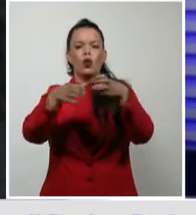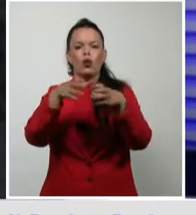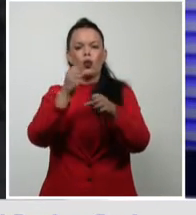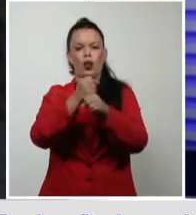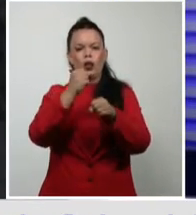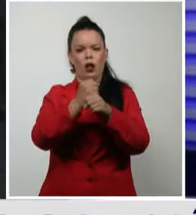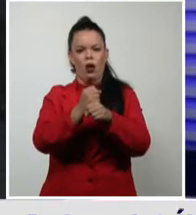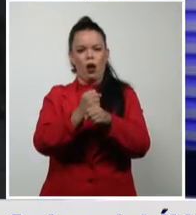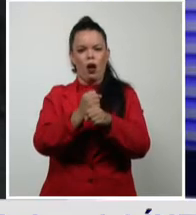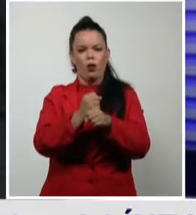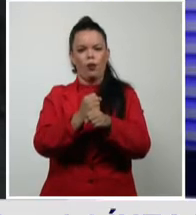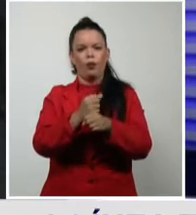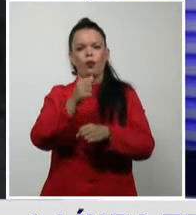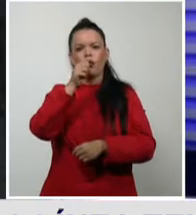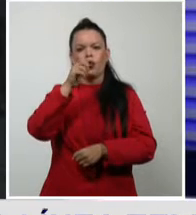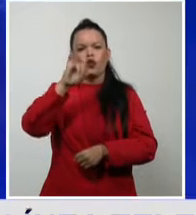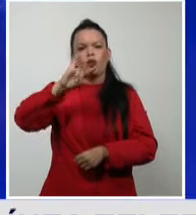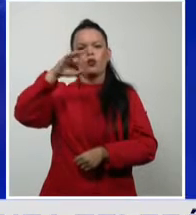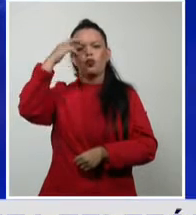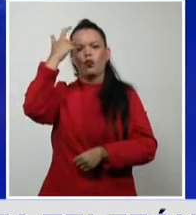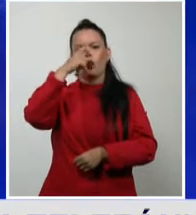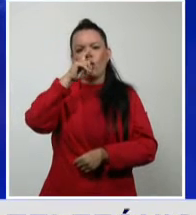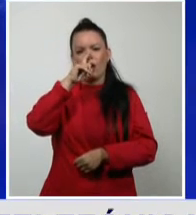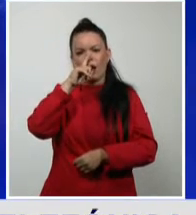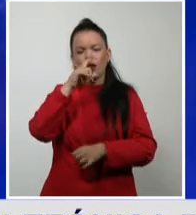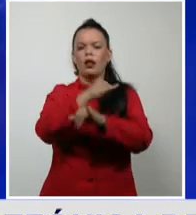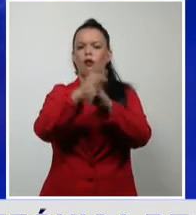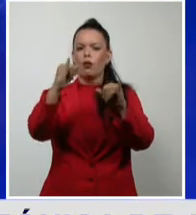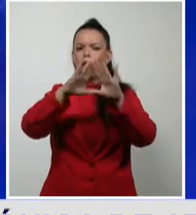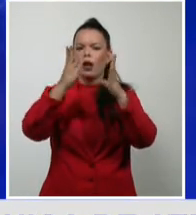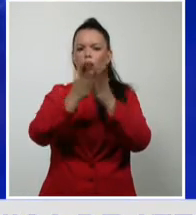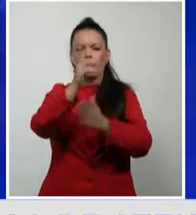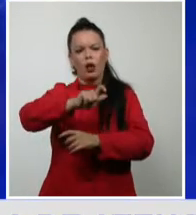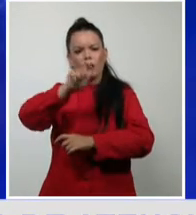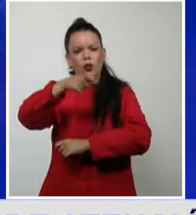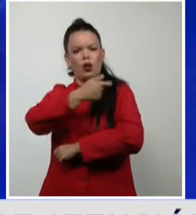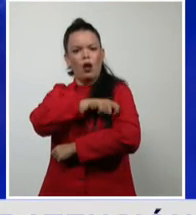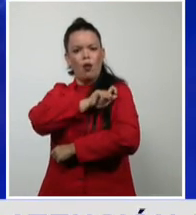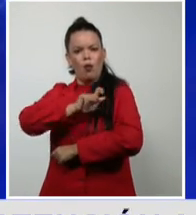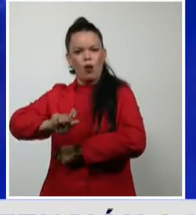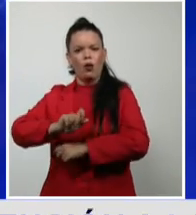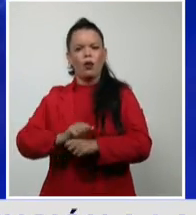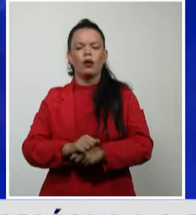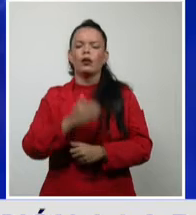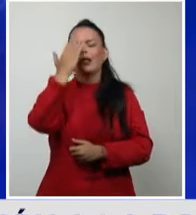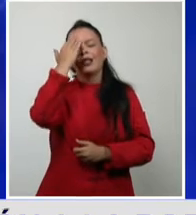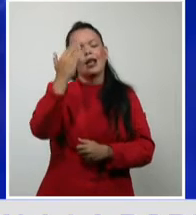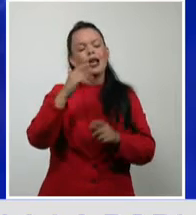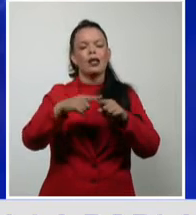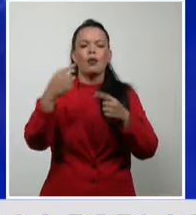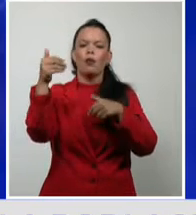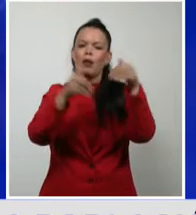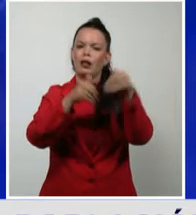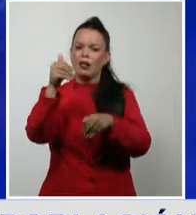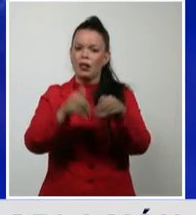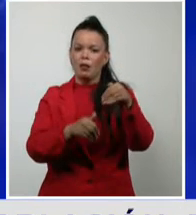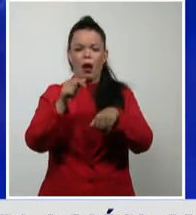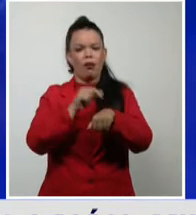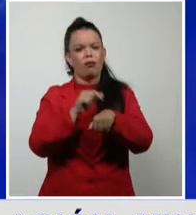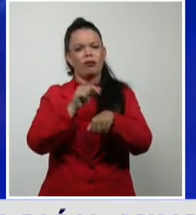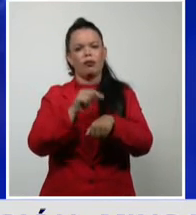información oportuna y veraz para nuestro pueblo. Las gracias a usted por acompañarnos en estos breves minutos. Hoy la conferencia de prensa